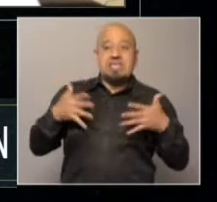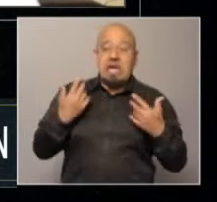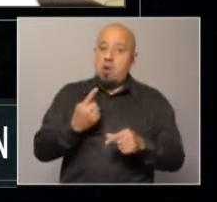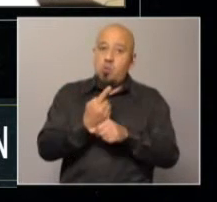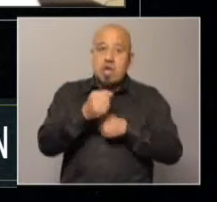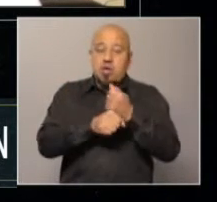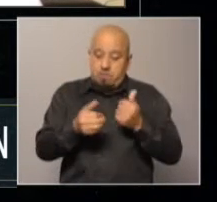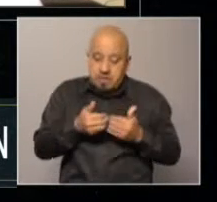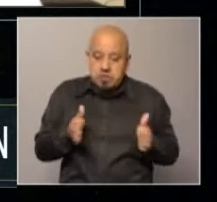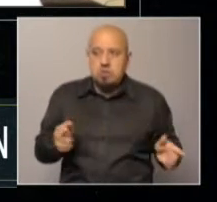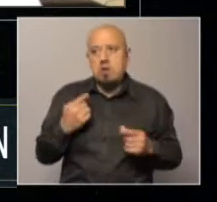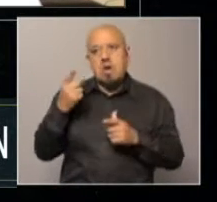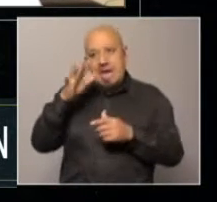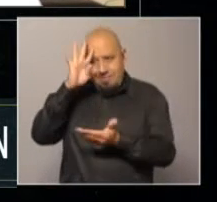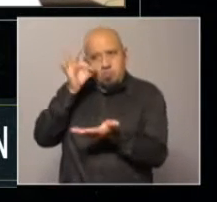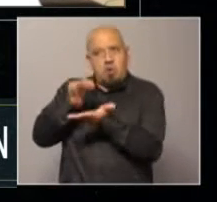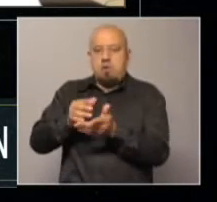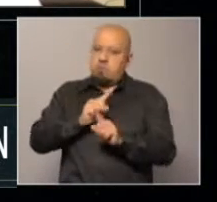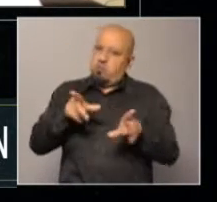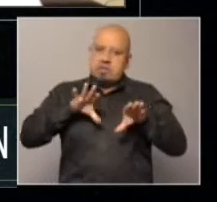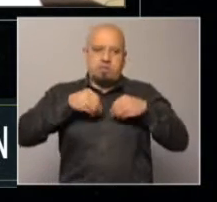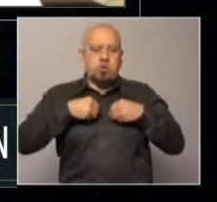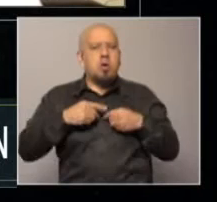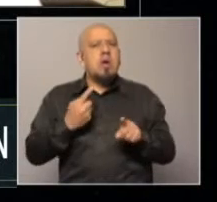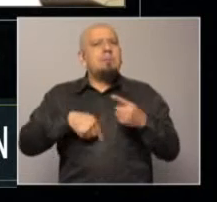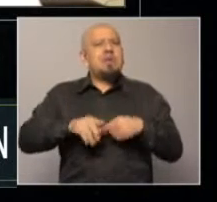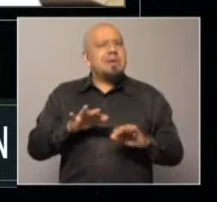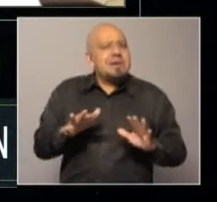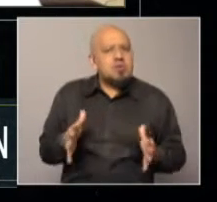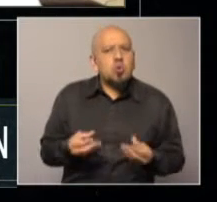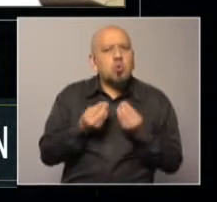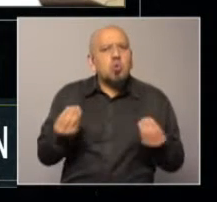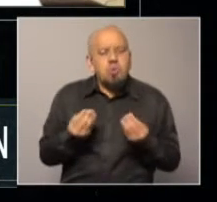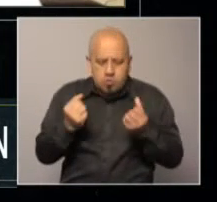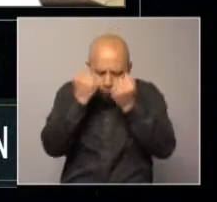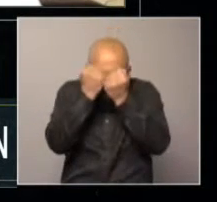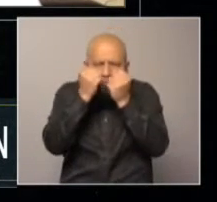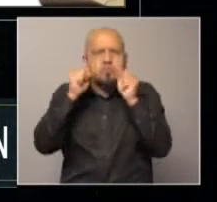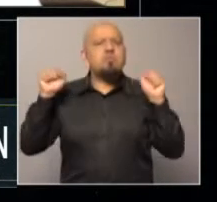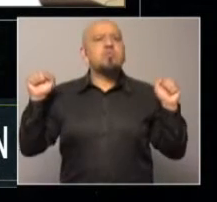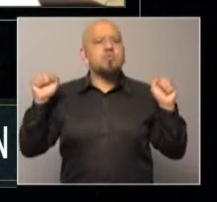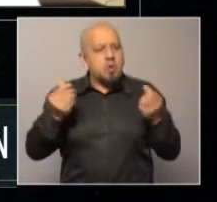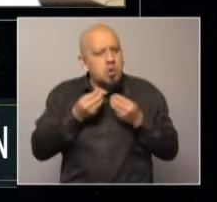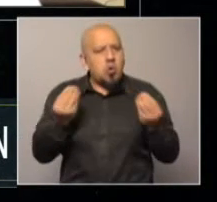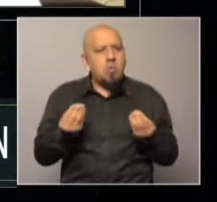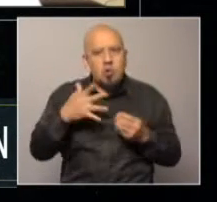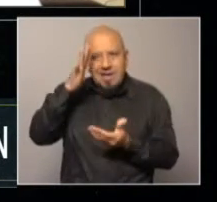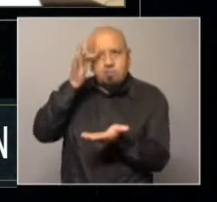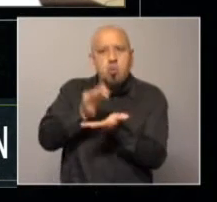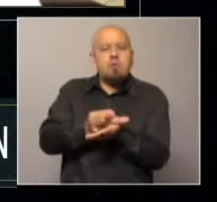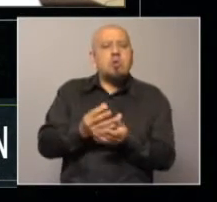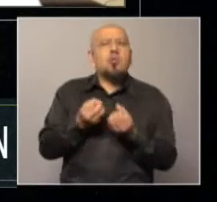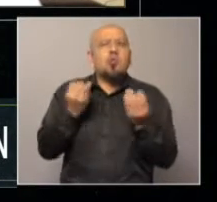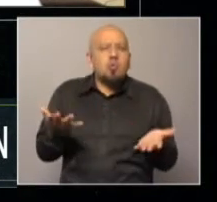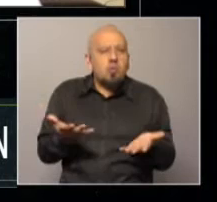ciudadanía chilena, pero ¿qué pasó de fondo para que ese estallido sucediera? ¿Qué había atrás de todas estas barreras? Bueno, para recordar nomás